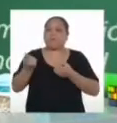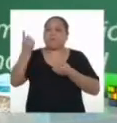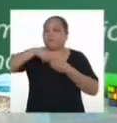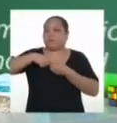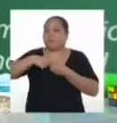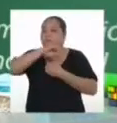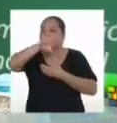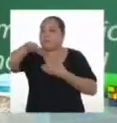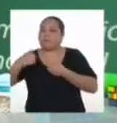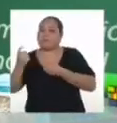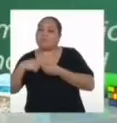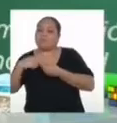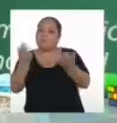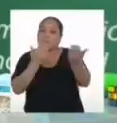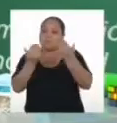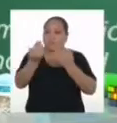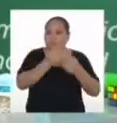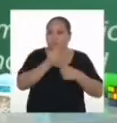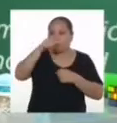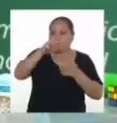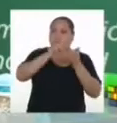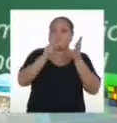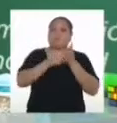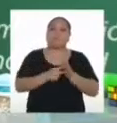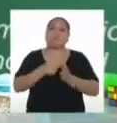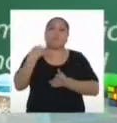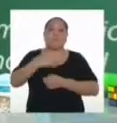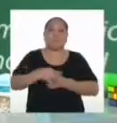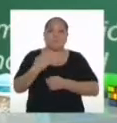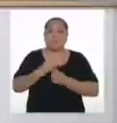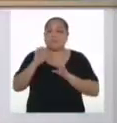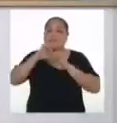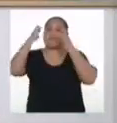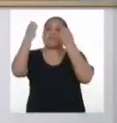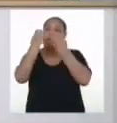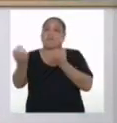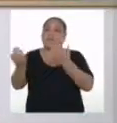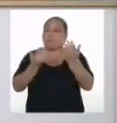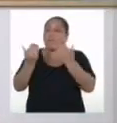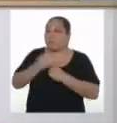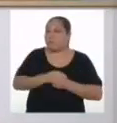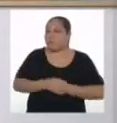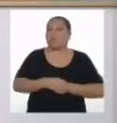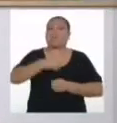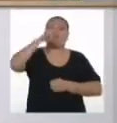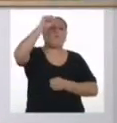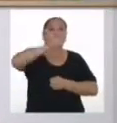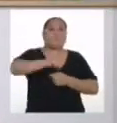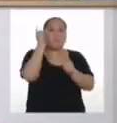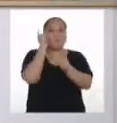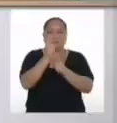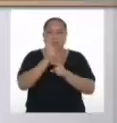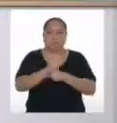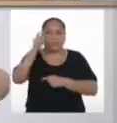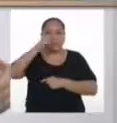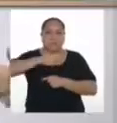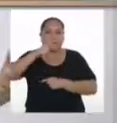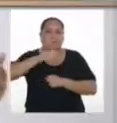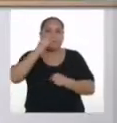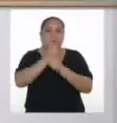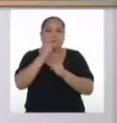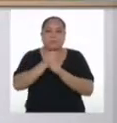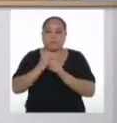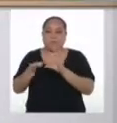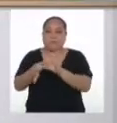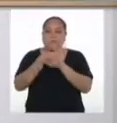ser participativa y concertada, lo cual implica que debe ser siempre en equipo. Exactamente. Debemos